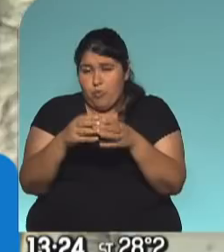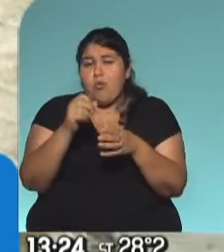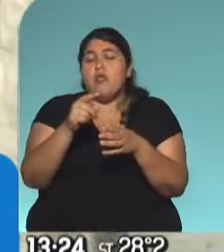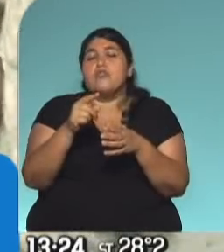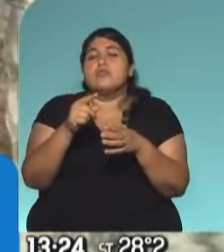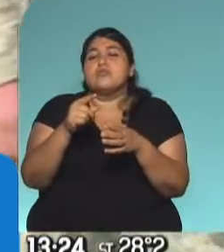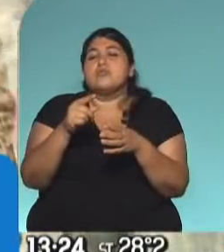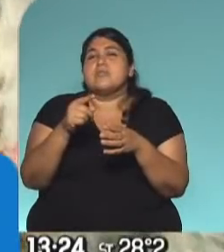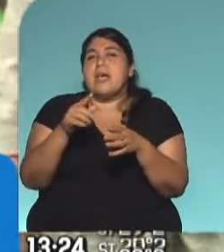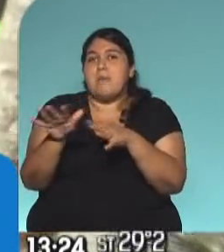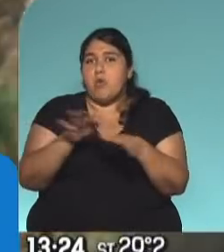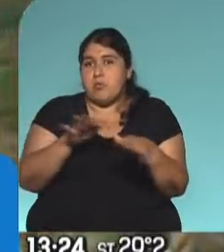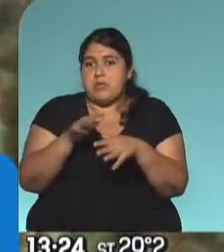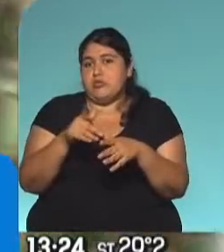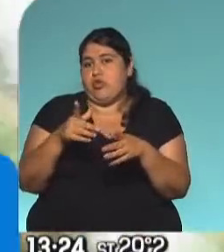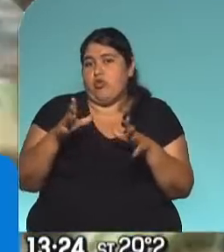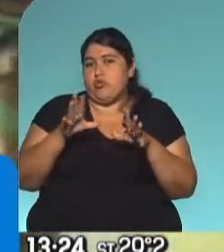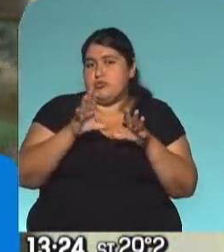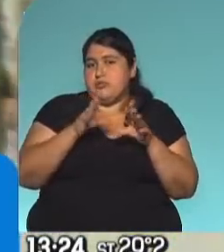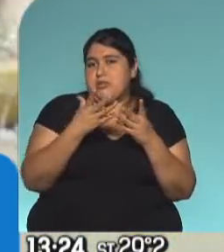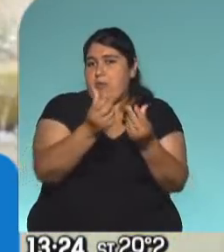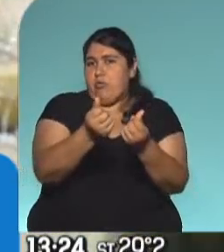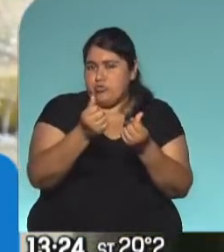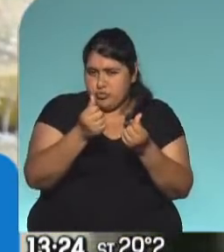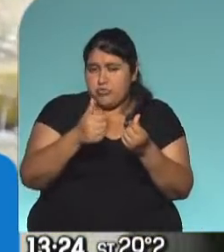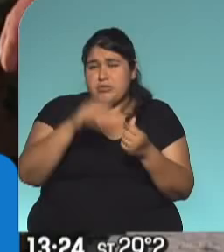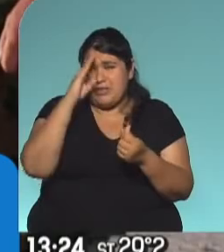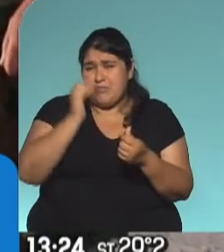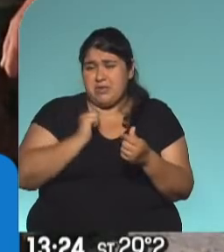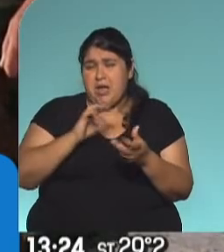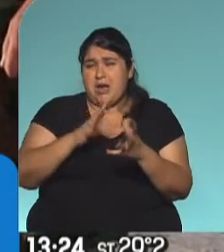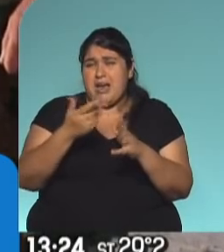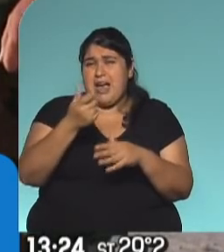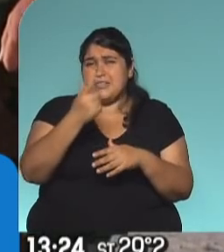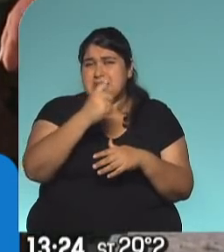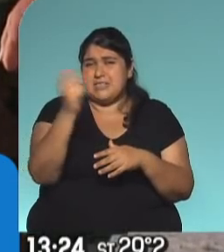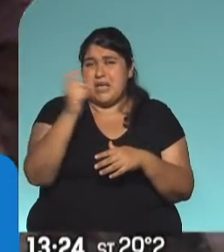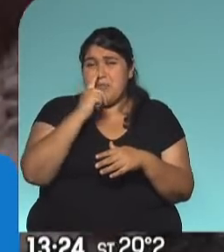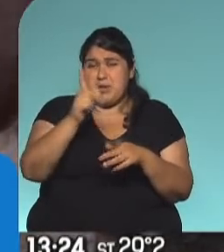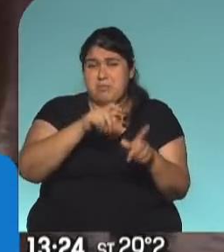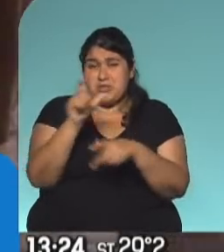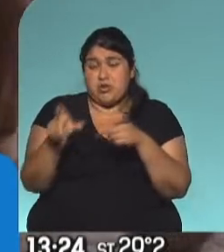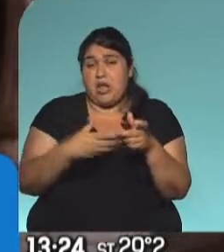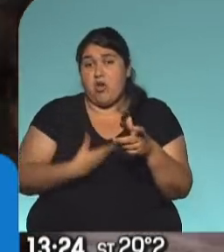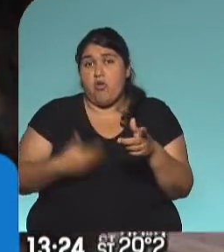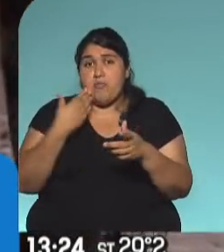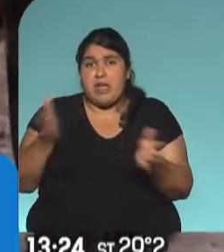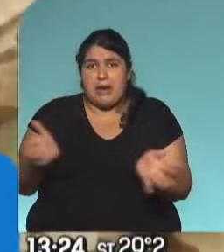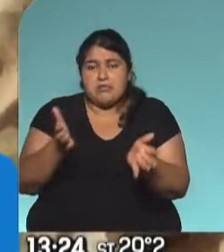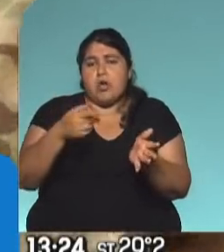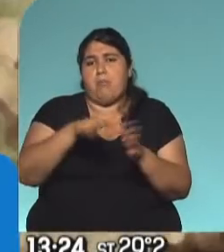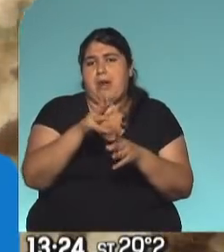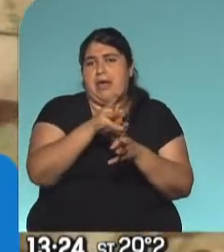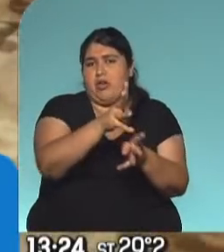denominadas Fuerzas de Movilización Popular, una coalición de milicias de más de 100.000 hombres alentada por el gobierno de Irak para combatir